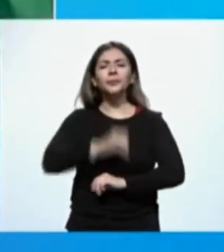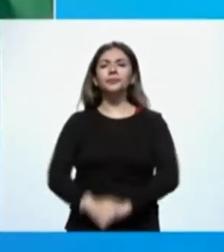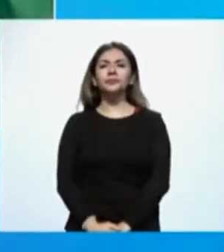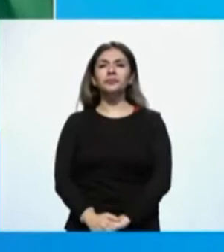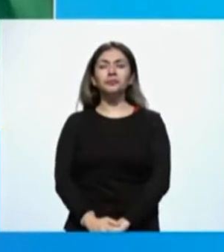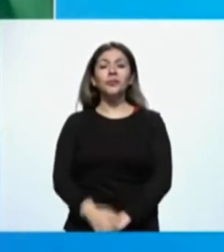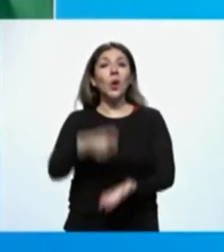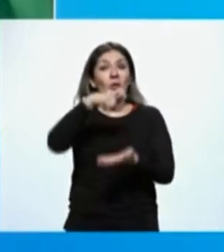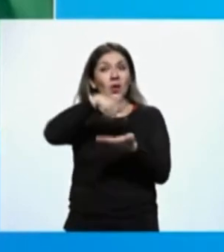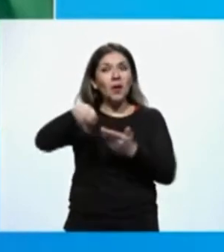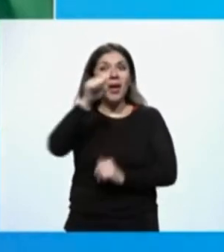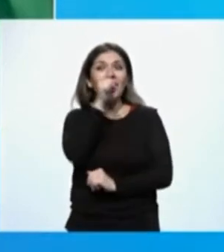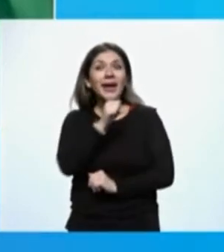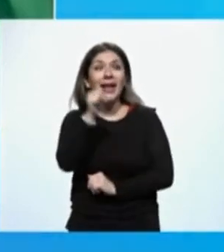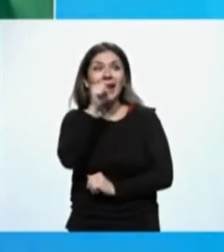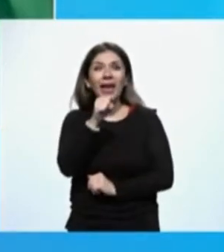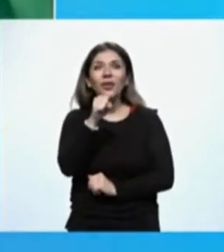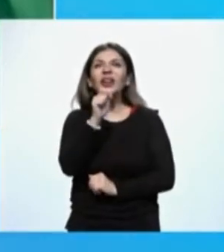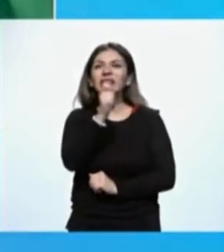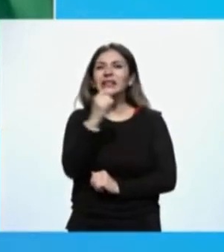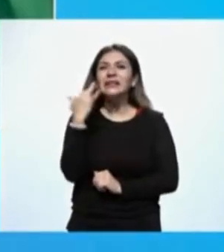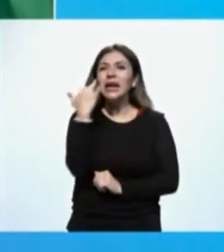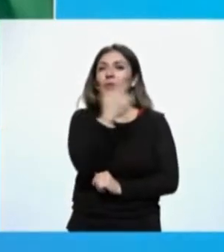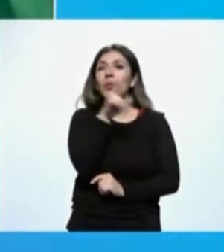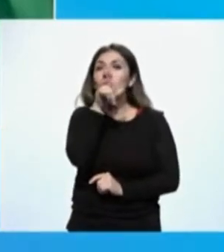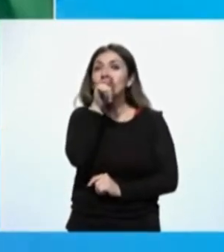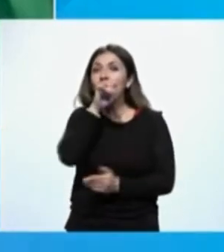a comprar un helado de pollito guisado.